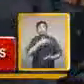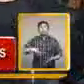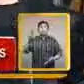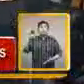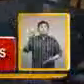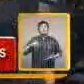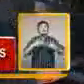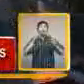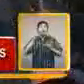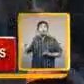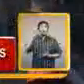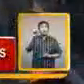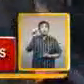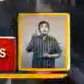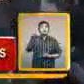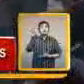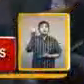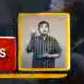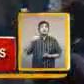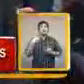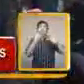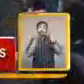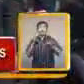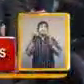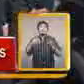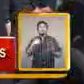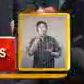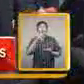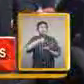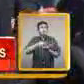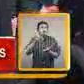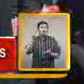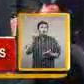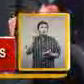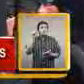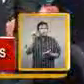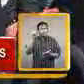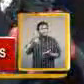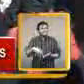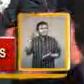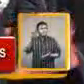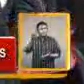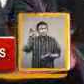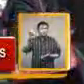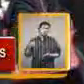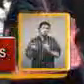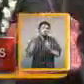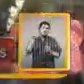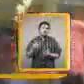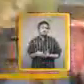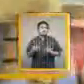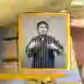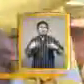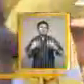declarado huésped ilustre, y es que el organismo internacional que él preside ha financiado ya 20 barrios de verdad en la ciudad de La Paz. Veamos lo que